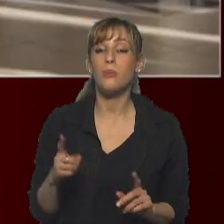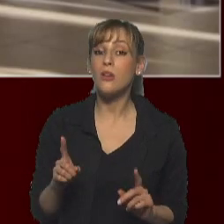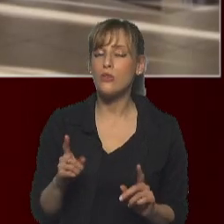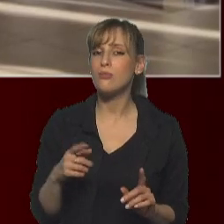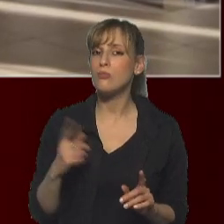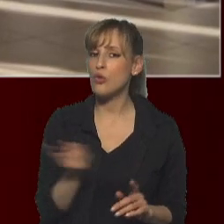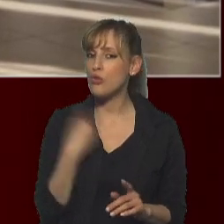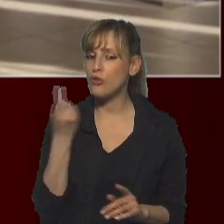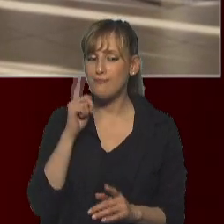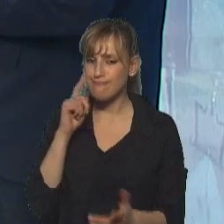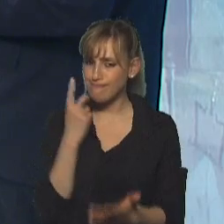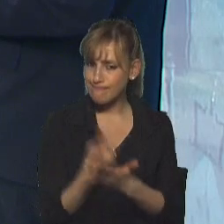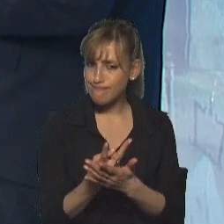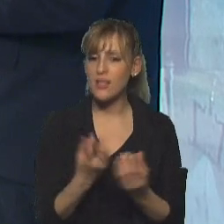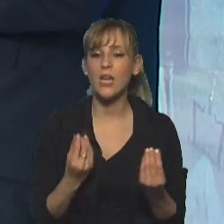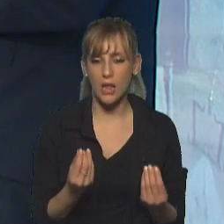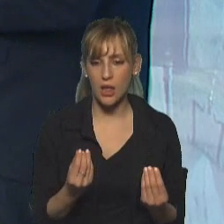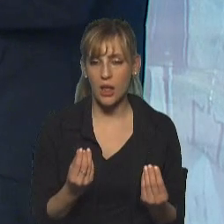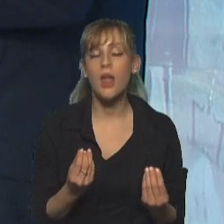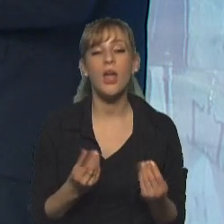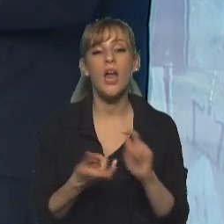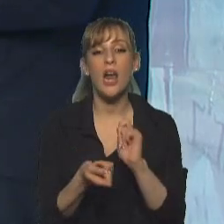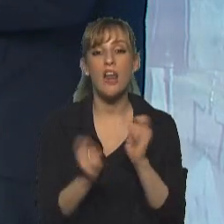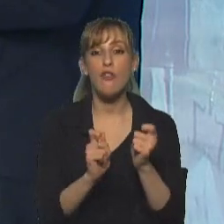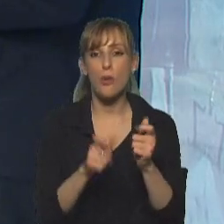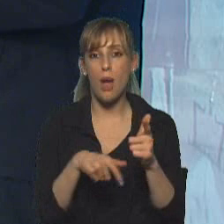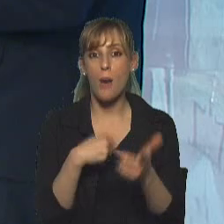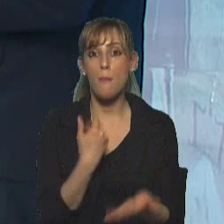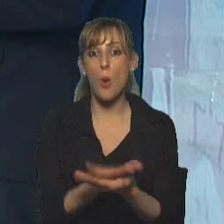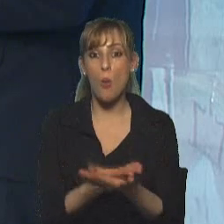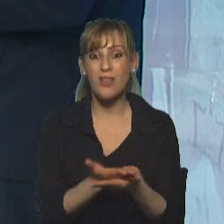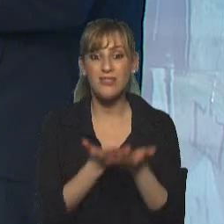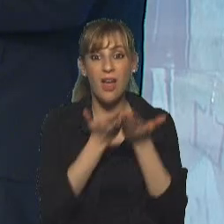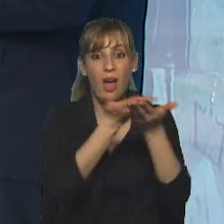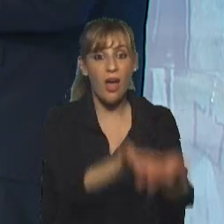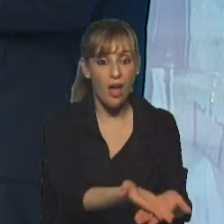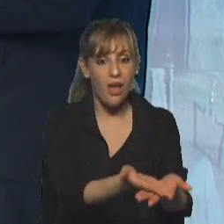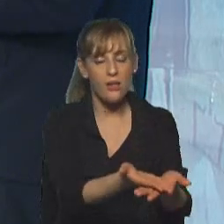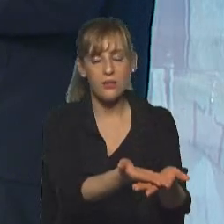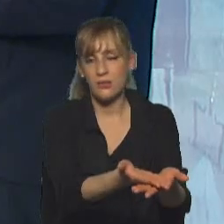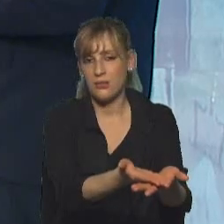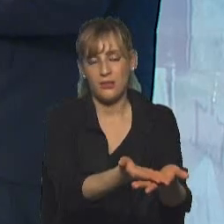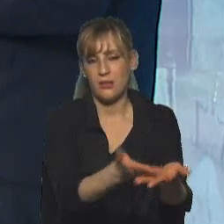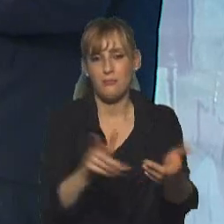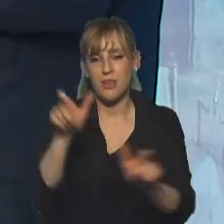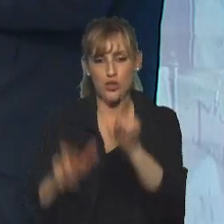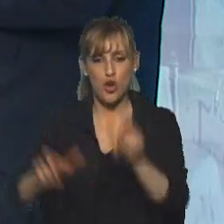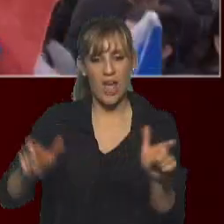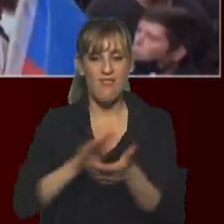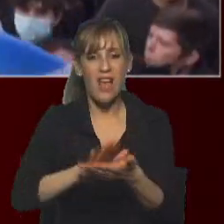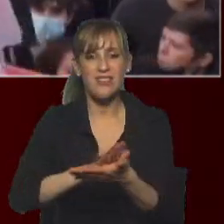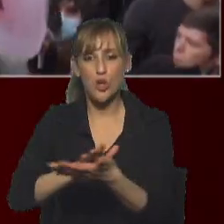la reforma que acaba de presentar el gobierno sube inmediatamente las pensiones de todos los que están con la pensión